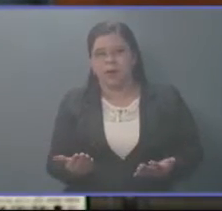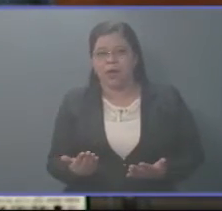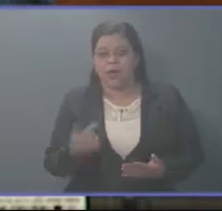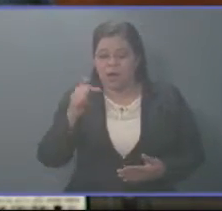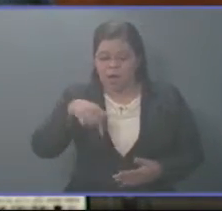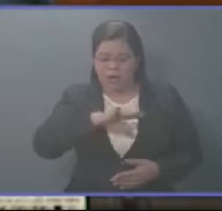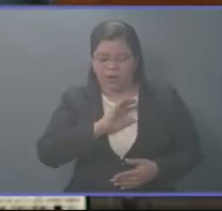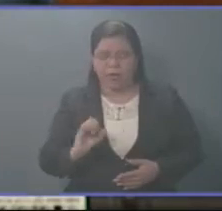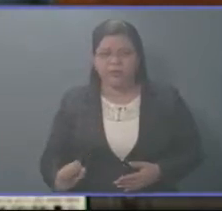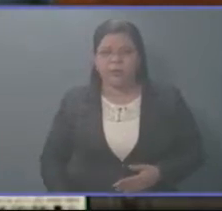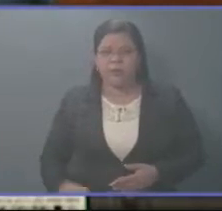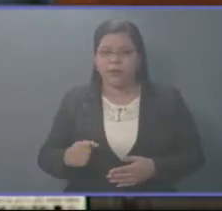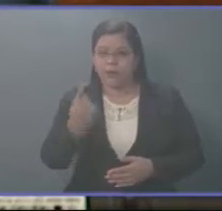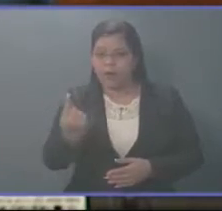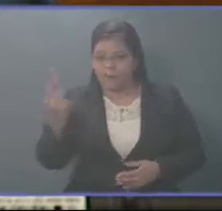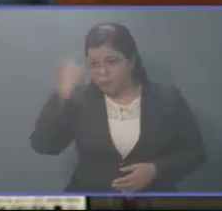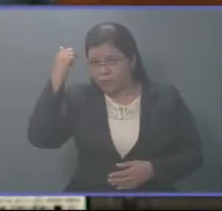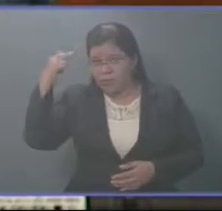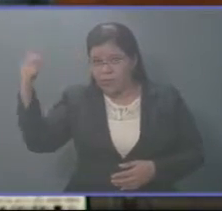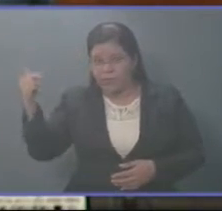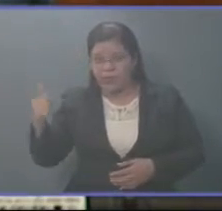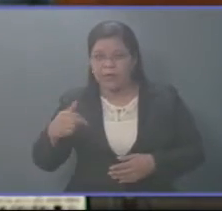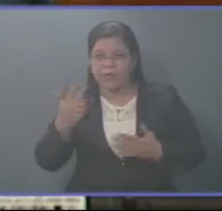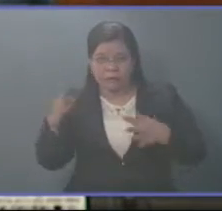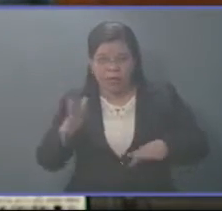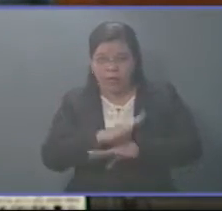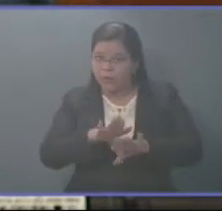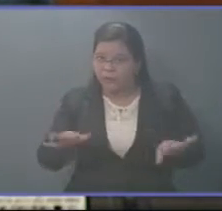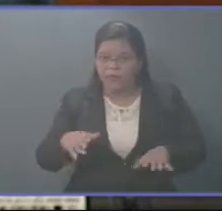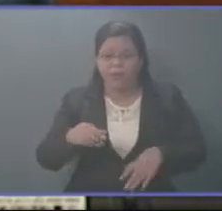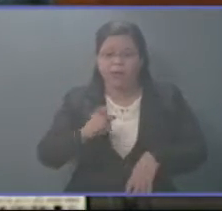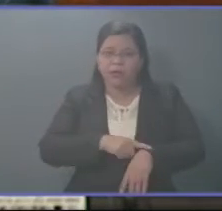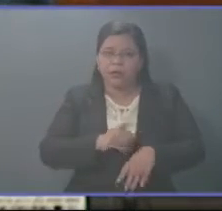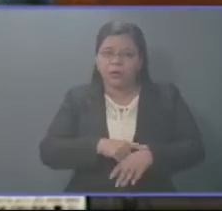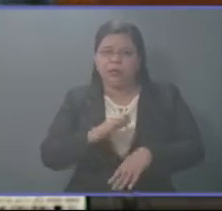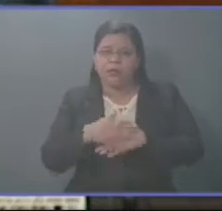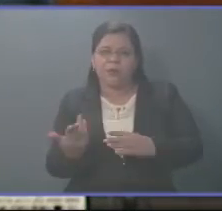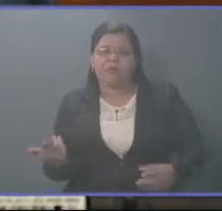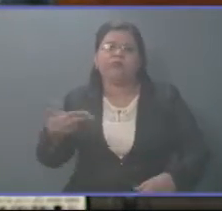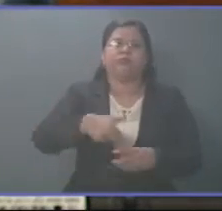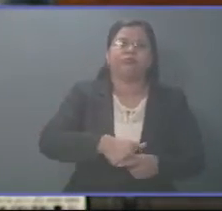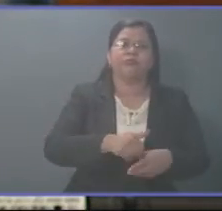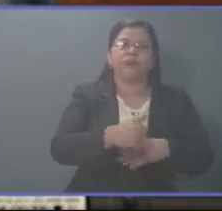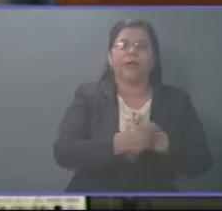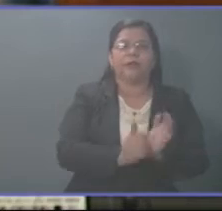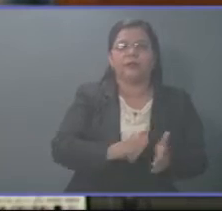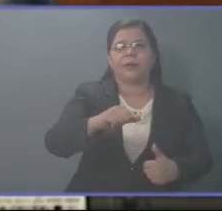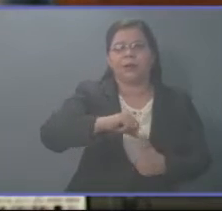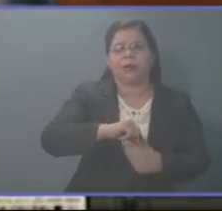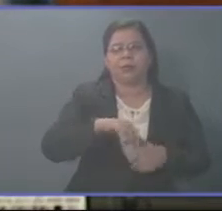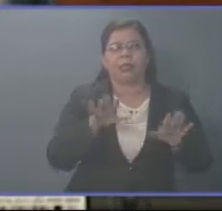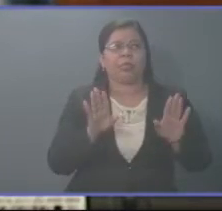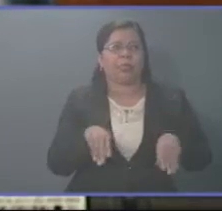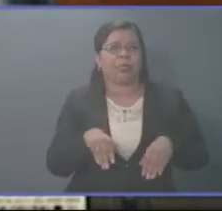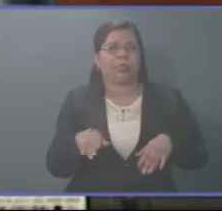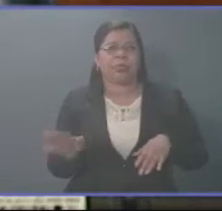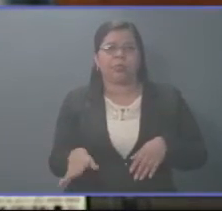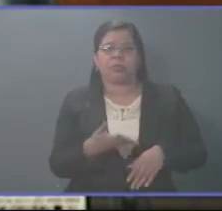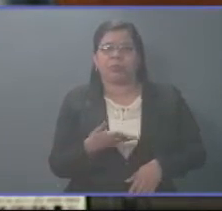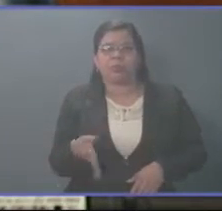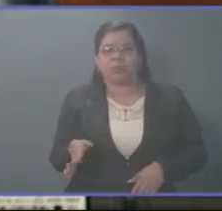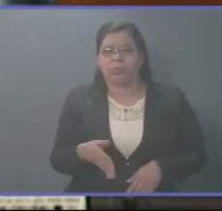políticos salvadoreños, y no solo salvadoreños, sino en toda Centroamérica. No le están sacando el provecho necesario que es la